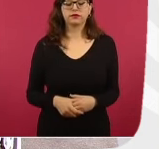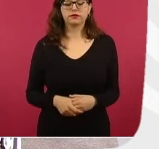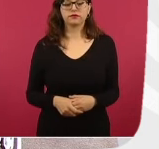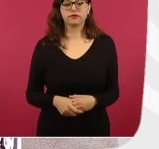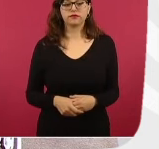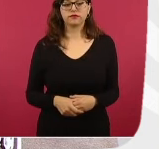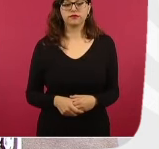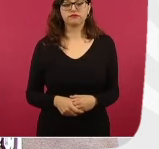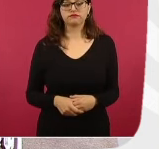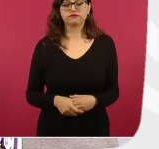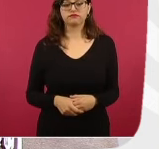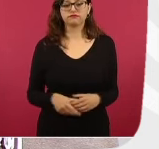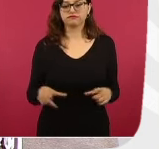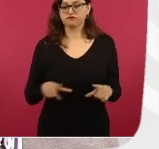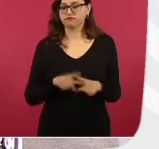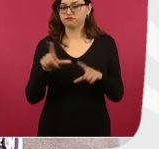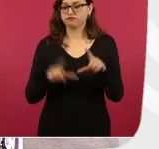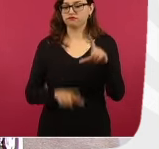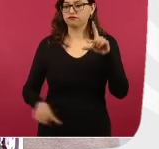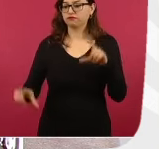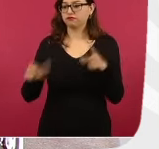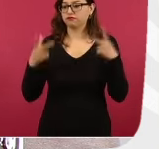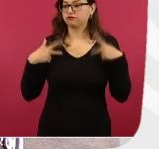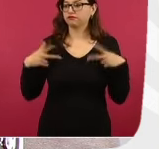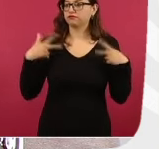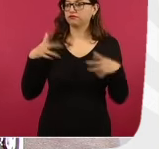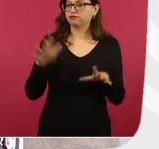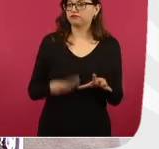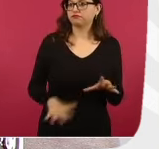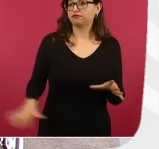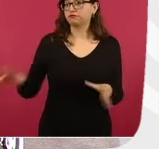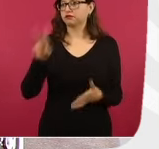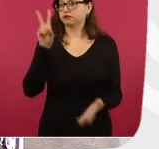lo mejor que tenemos en México